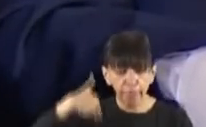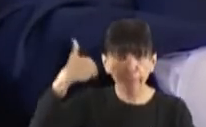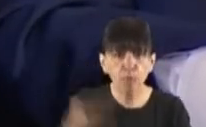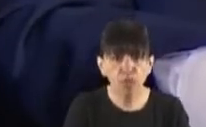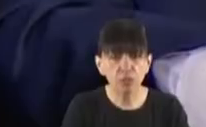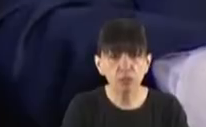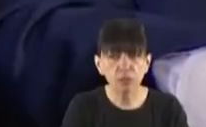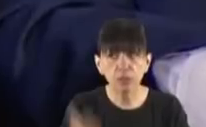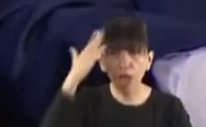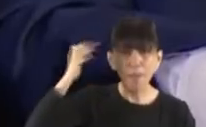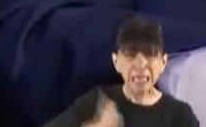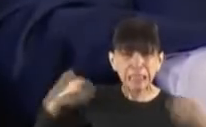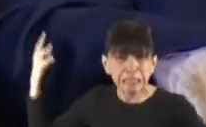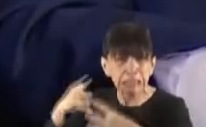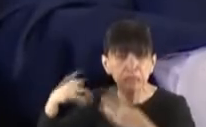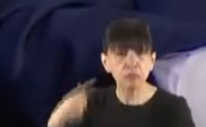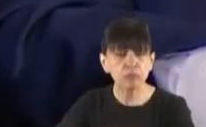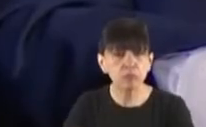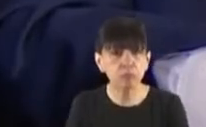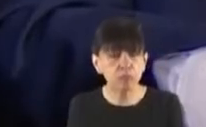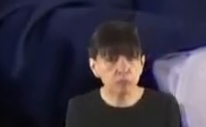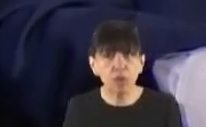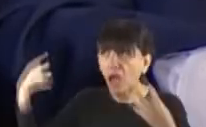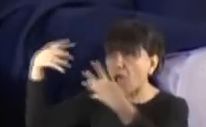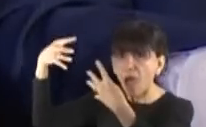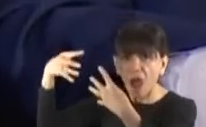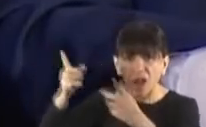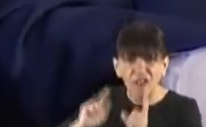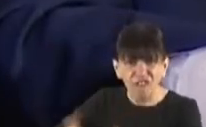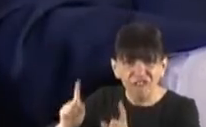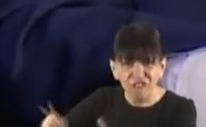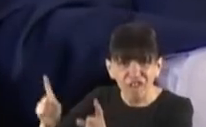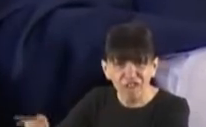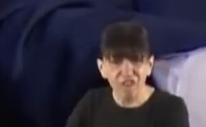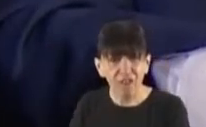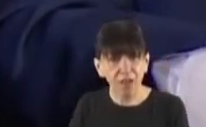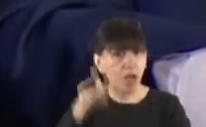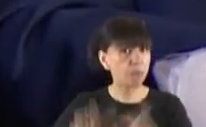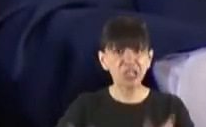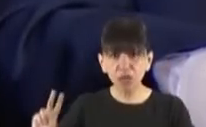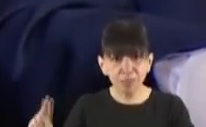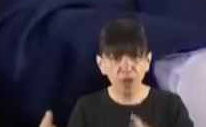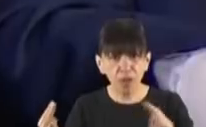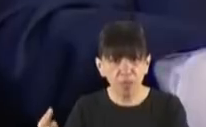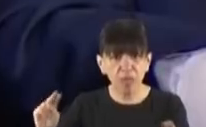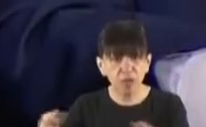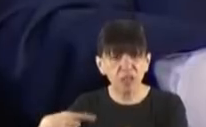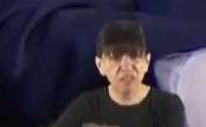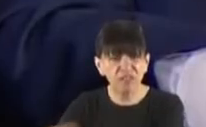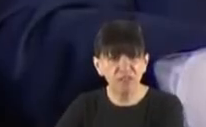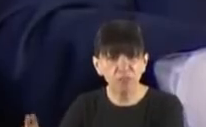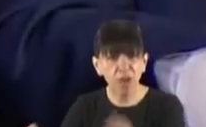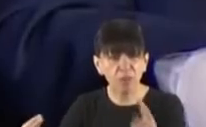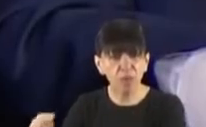continúa, la guerra continúa y las vidas se siguen perdiendo. Y en verdad, como